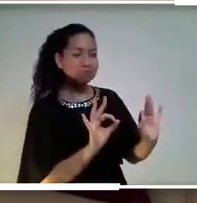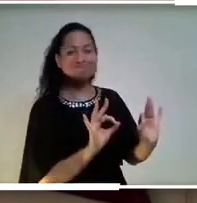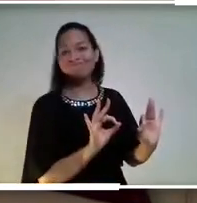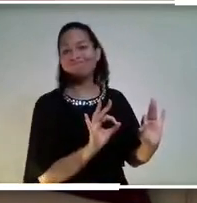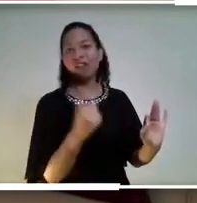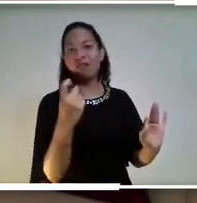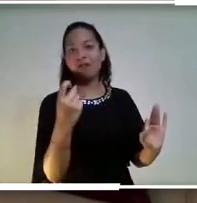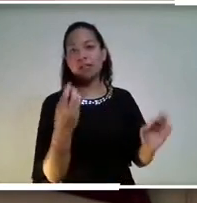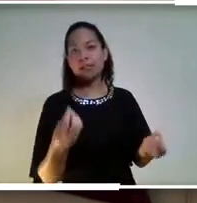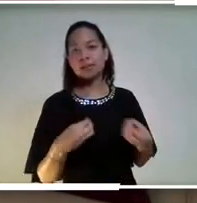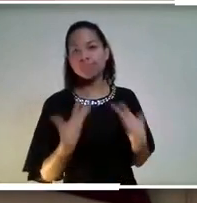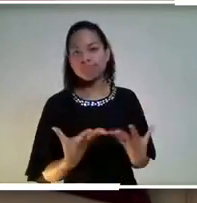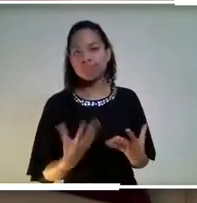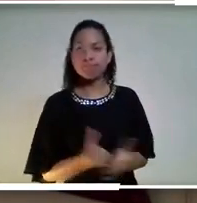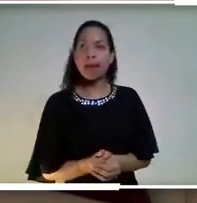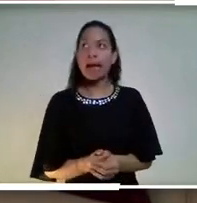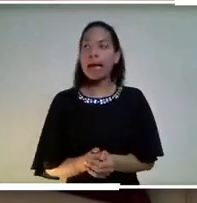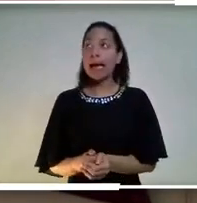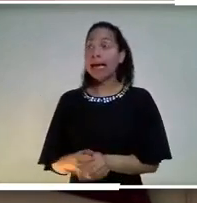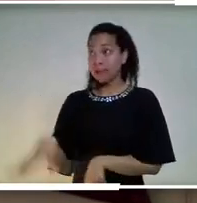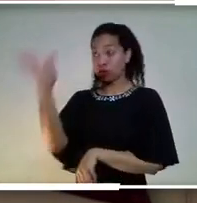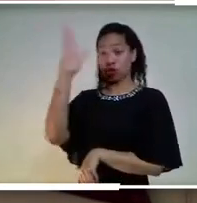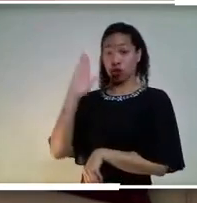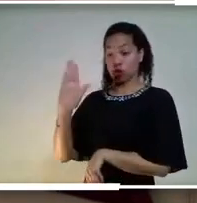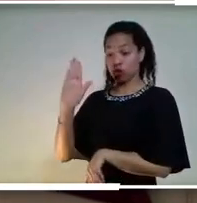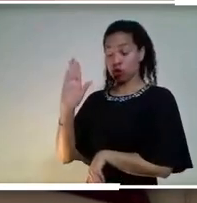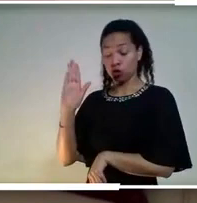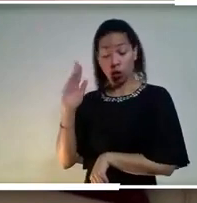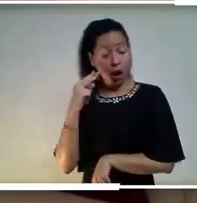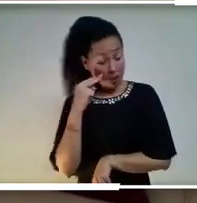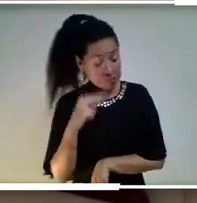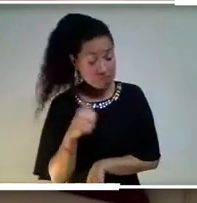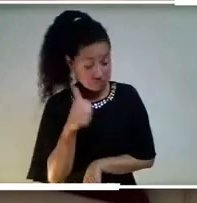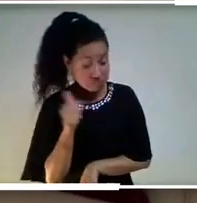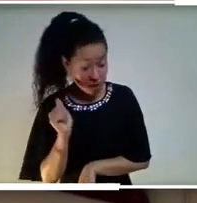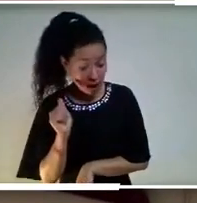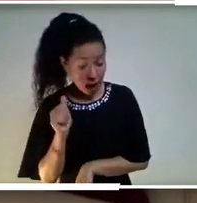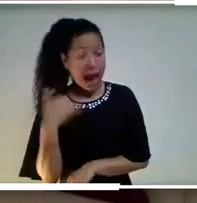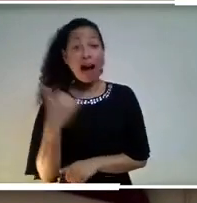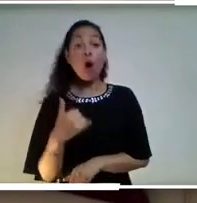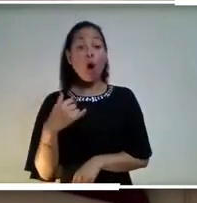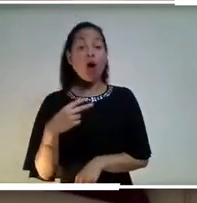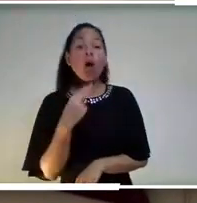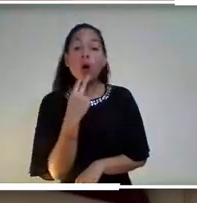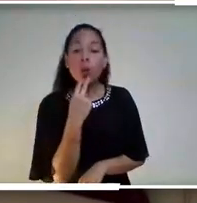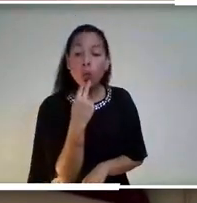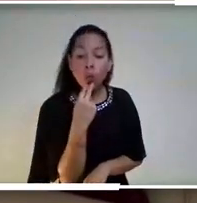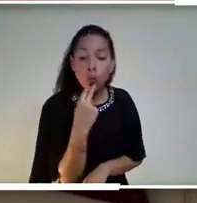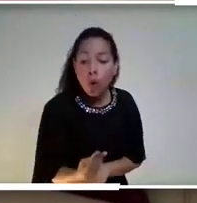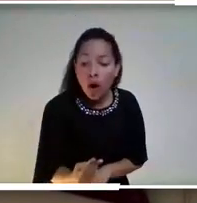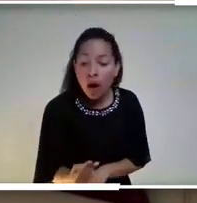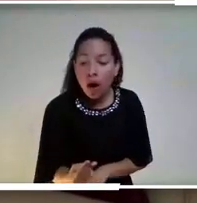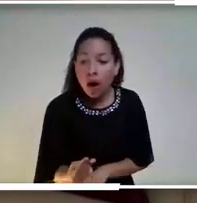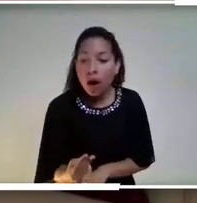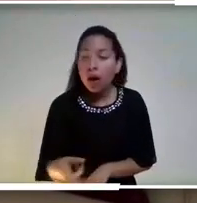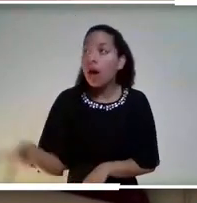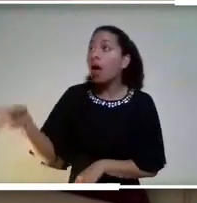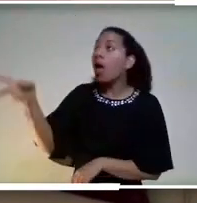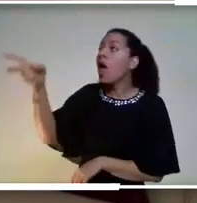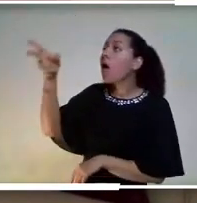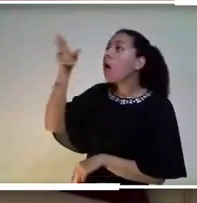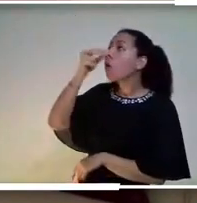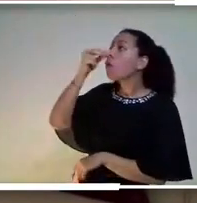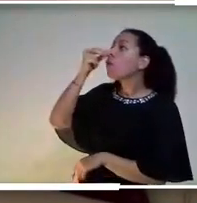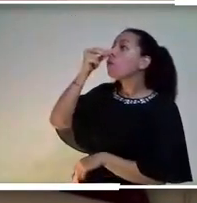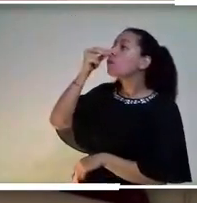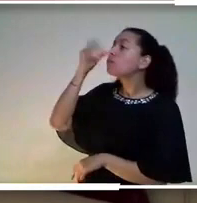el creador soplo en su nariz es el aliento de vida o la chispa de la vida y un hombre se convirtió en